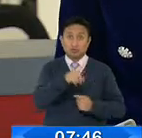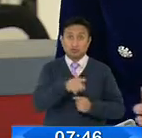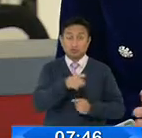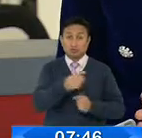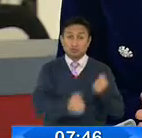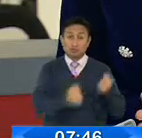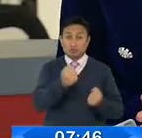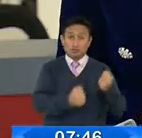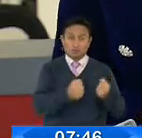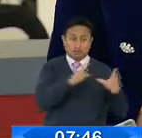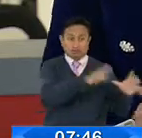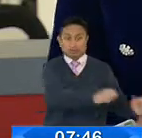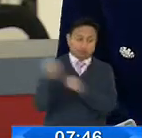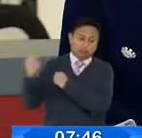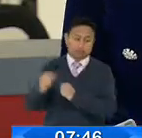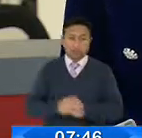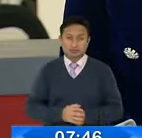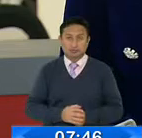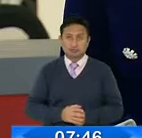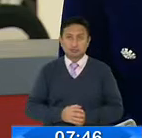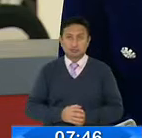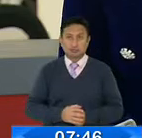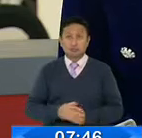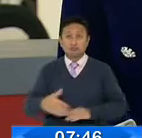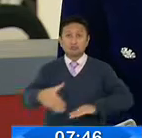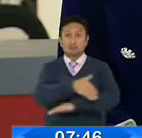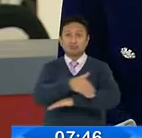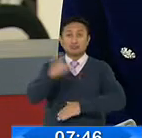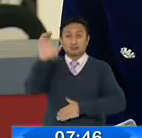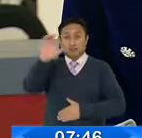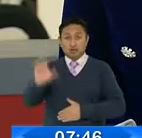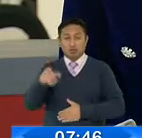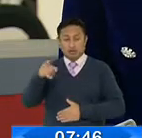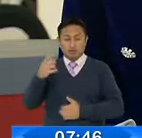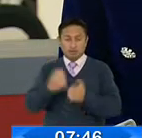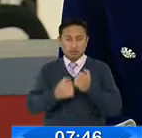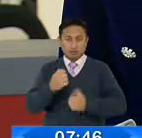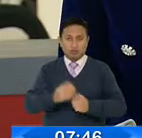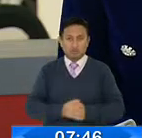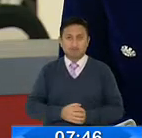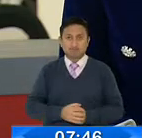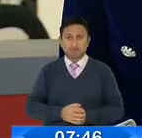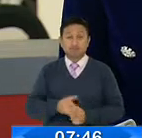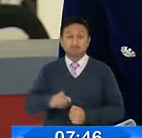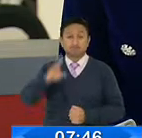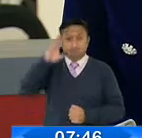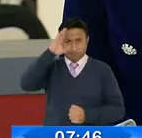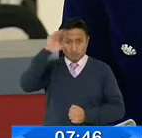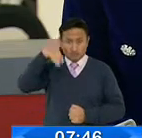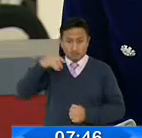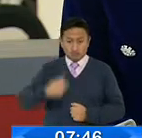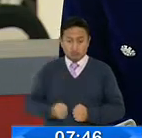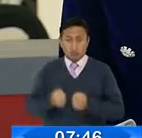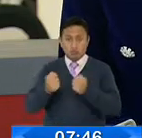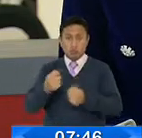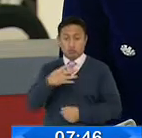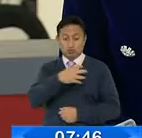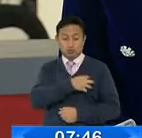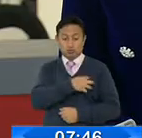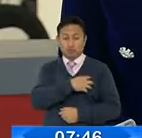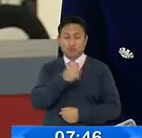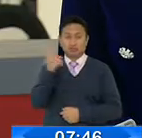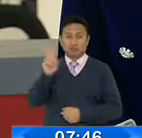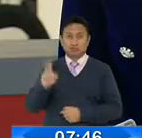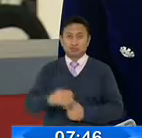el que viajaban. La vía a la costa fue donde se registró este incidente. El agente será condecorado por el gobierno este viernes.